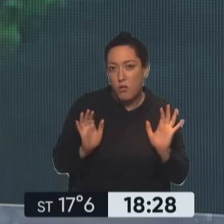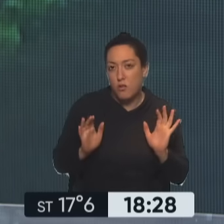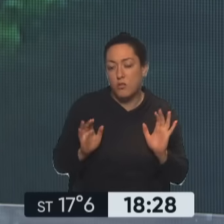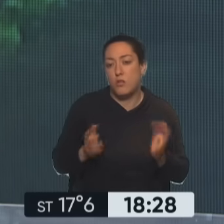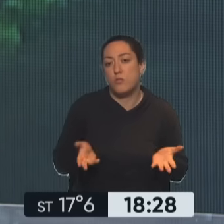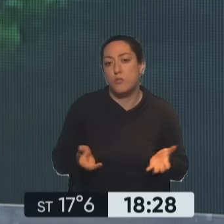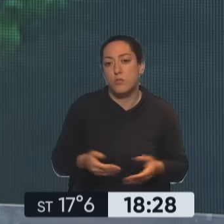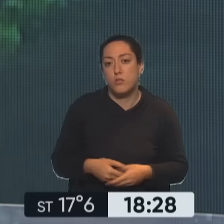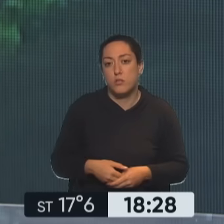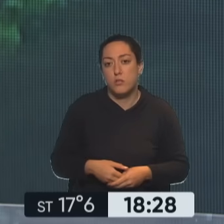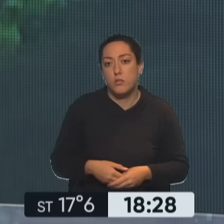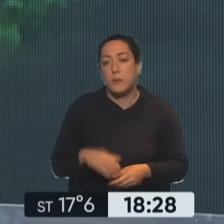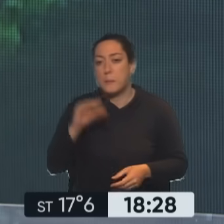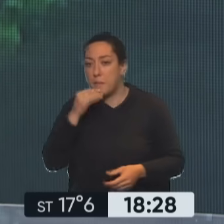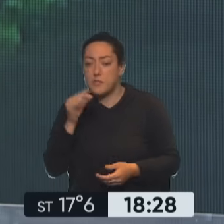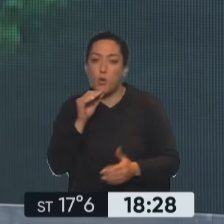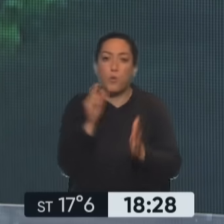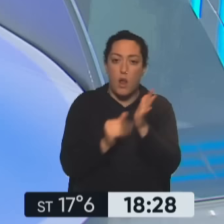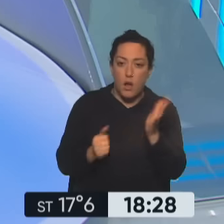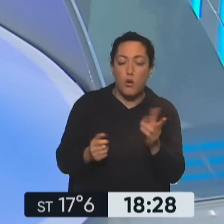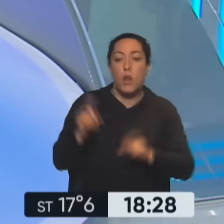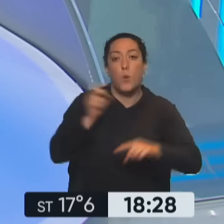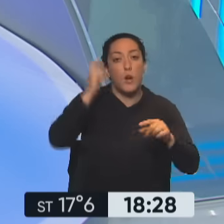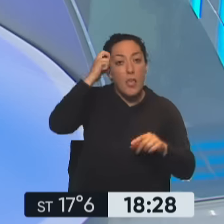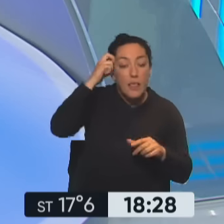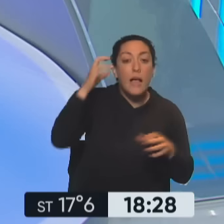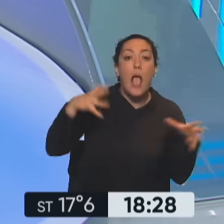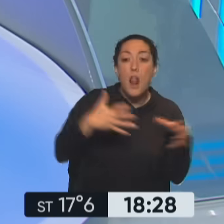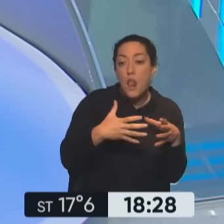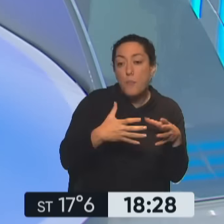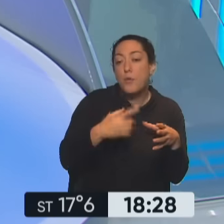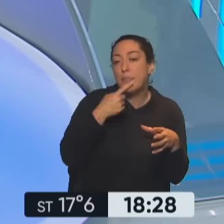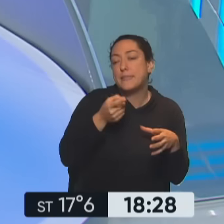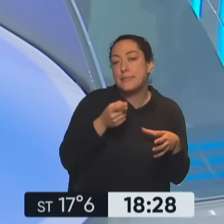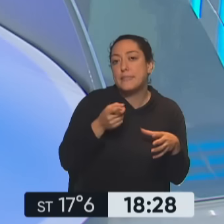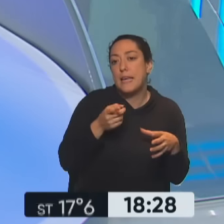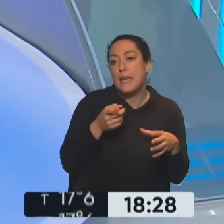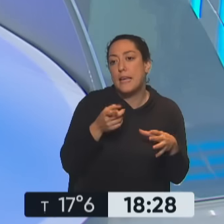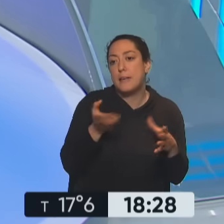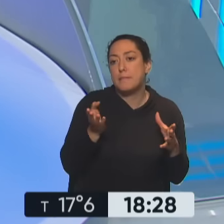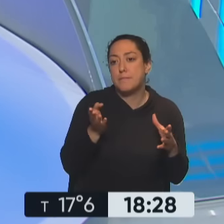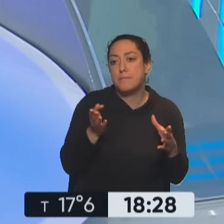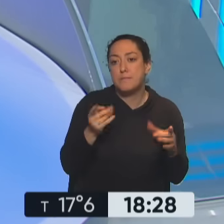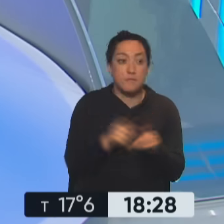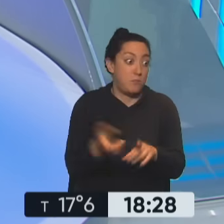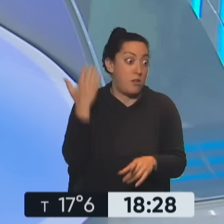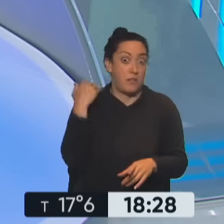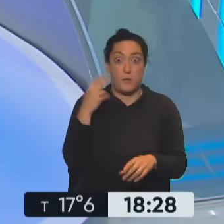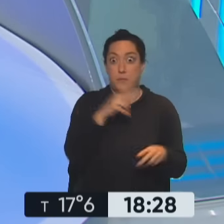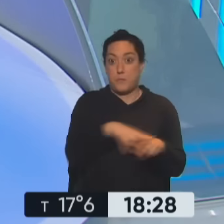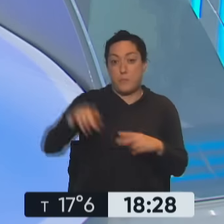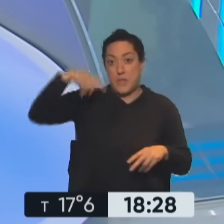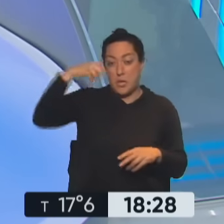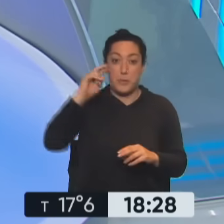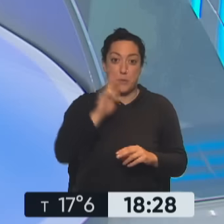voto blanco. Una parte del voto radical que ya se expidió, como digo, además los radicales, digo, acabamos de ver. Hay un voto